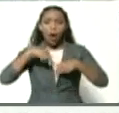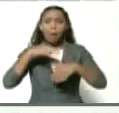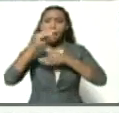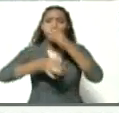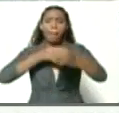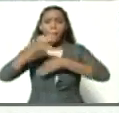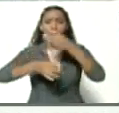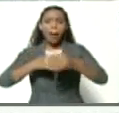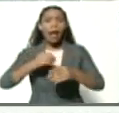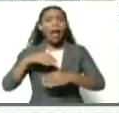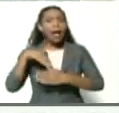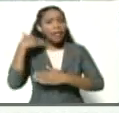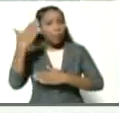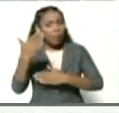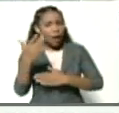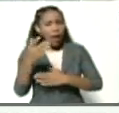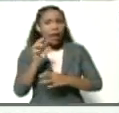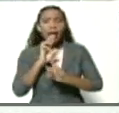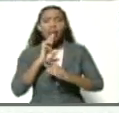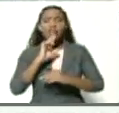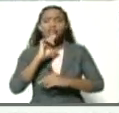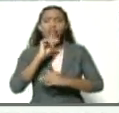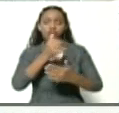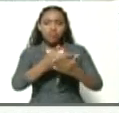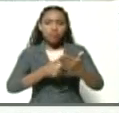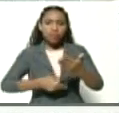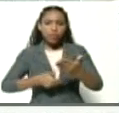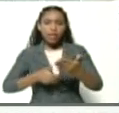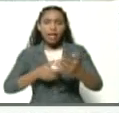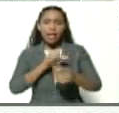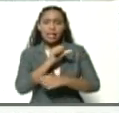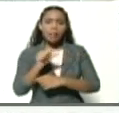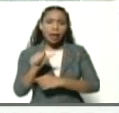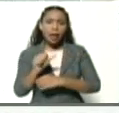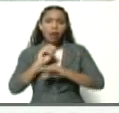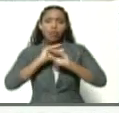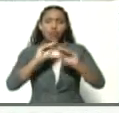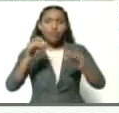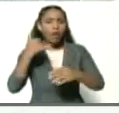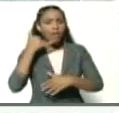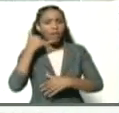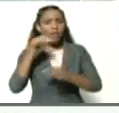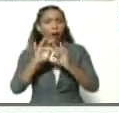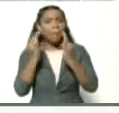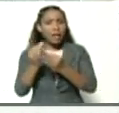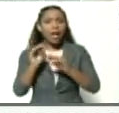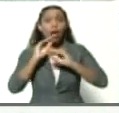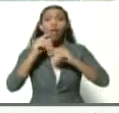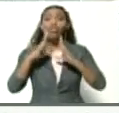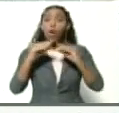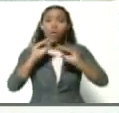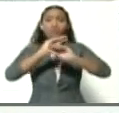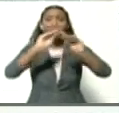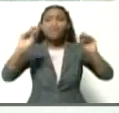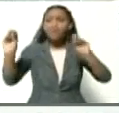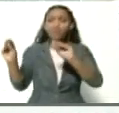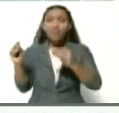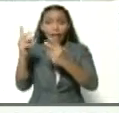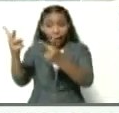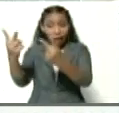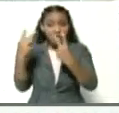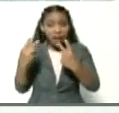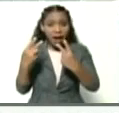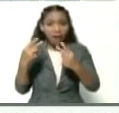después les doy el reporte de la semana. Atención, llame a la familia, a la vecina, al tío, al primo, al sobrino,